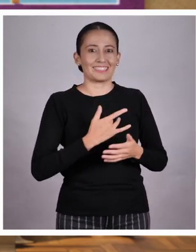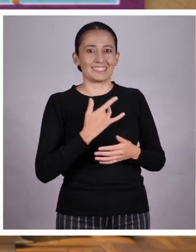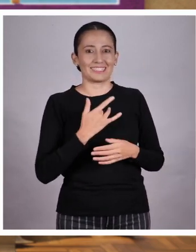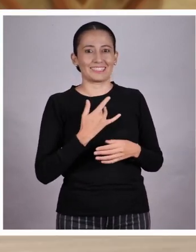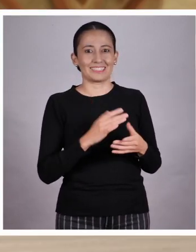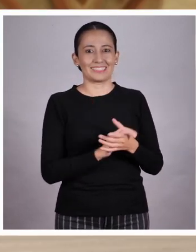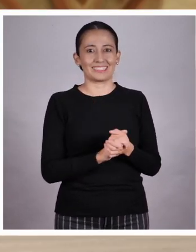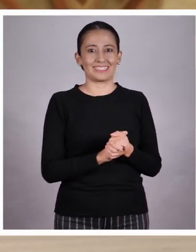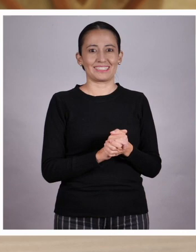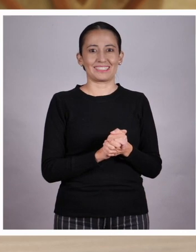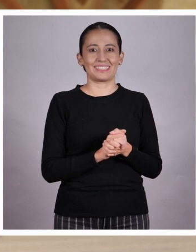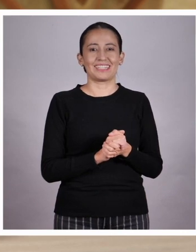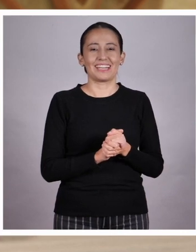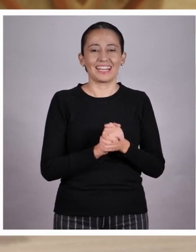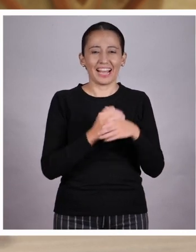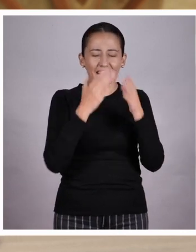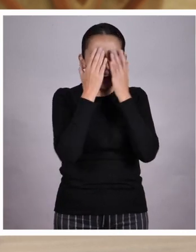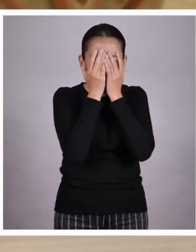Chao.